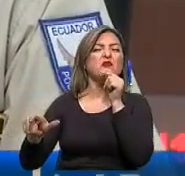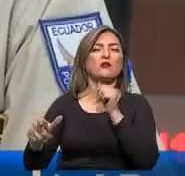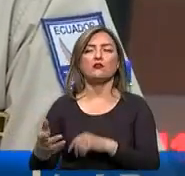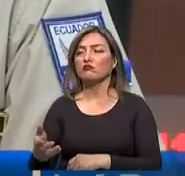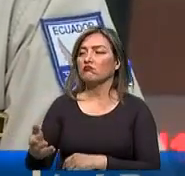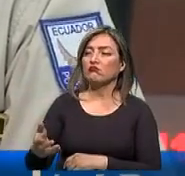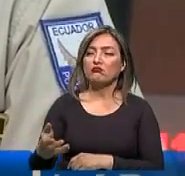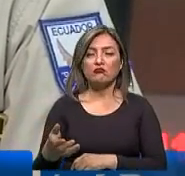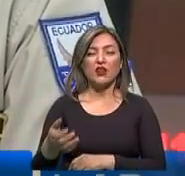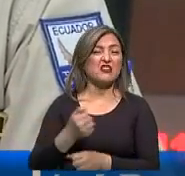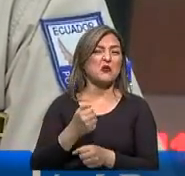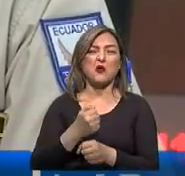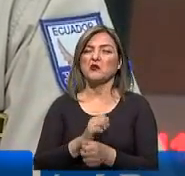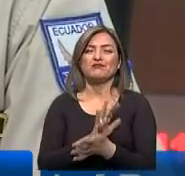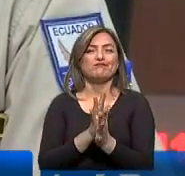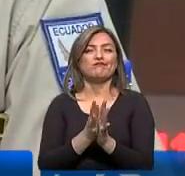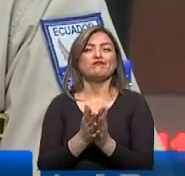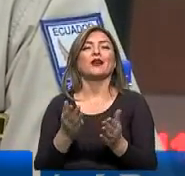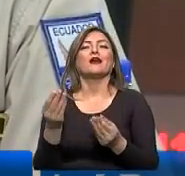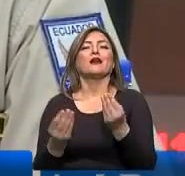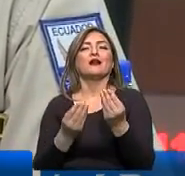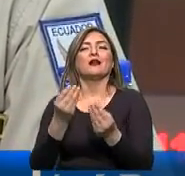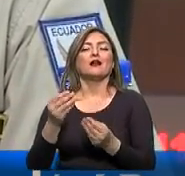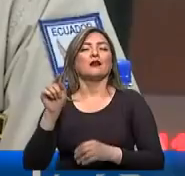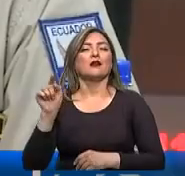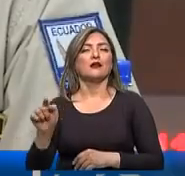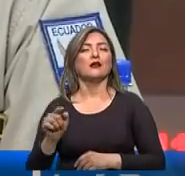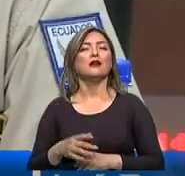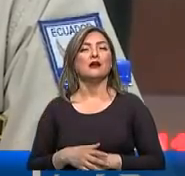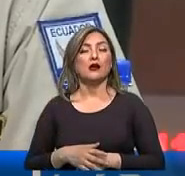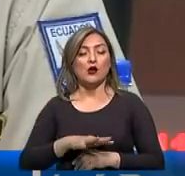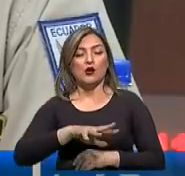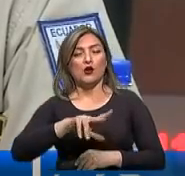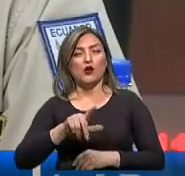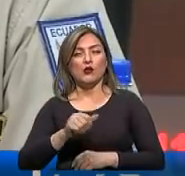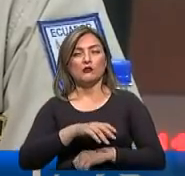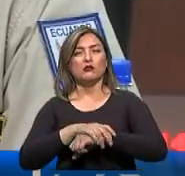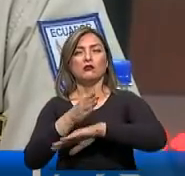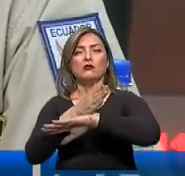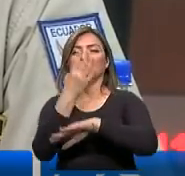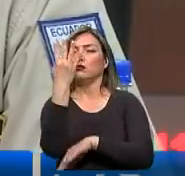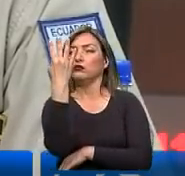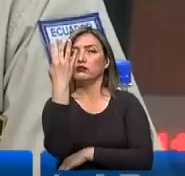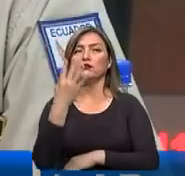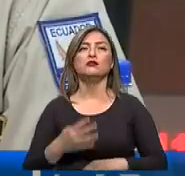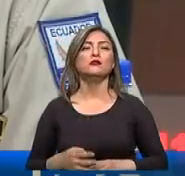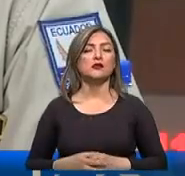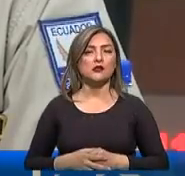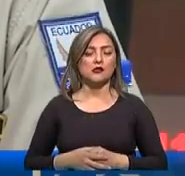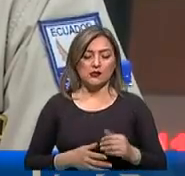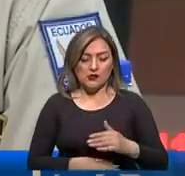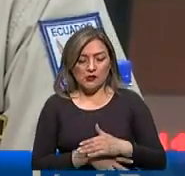sector, que no trabajaba y que se dedicaba tal vez a los delitos de oportunidad. Él tiene 4 detenciones anteriormente por